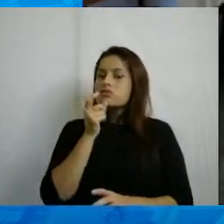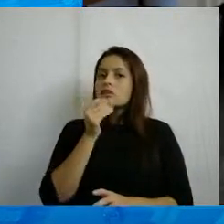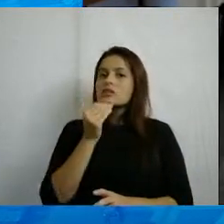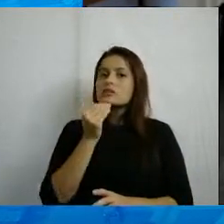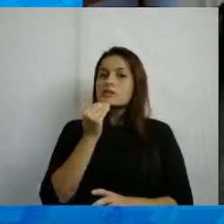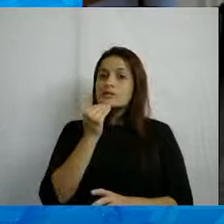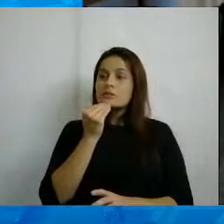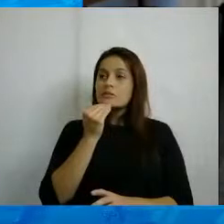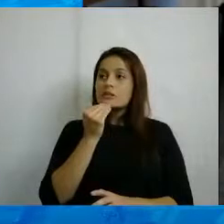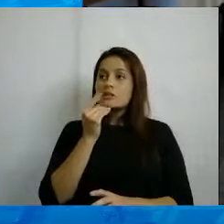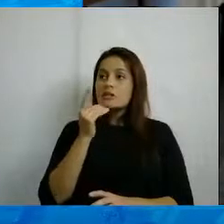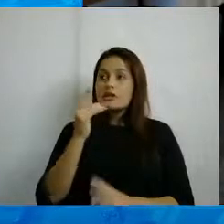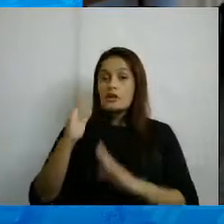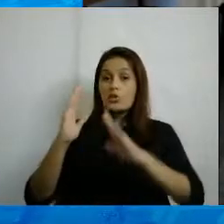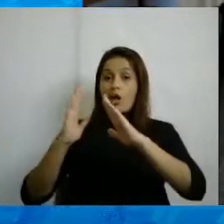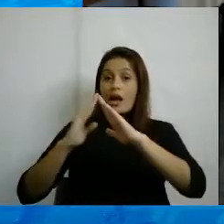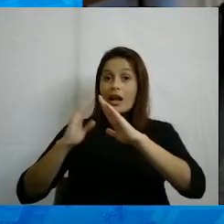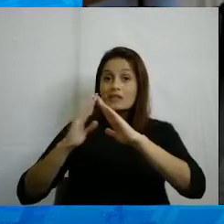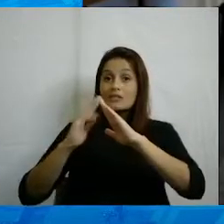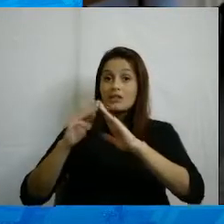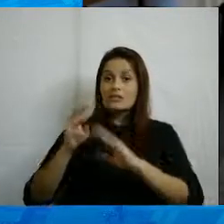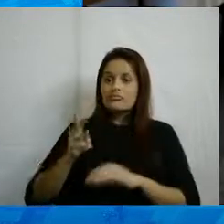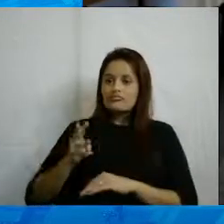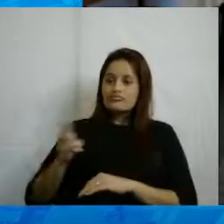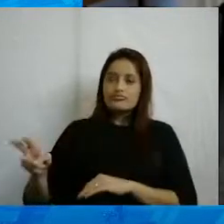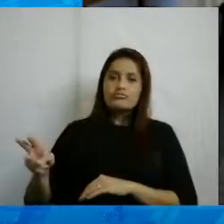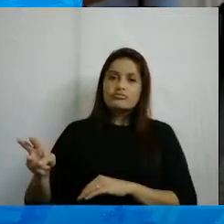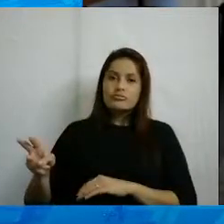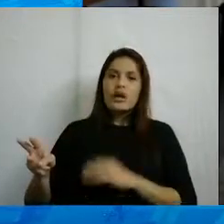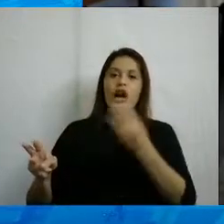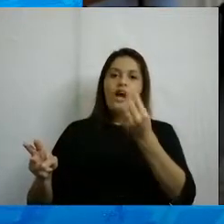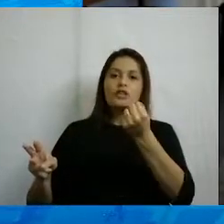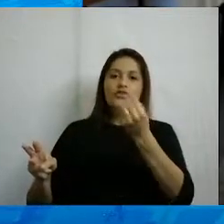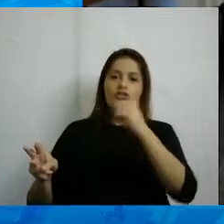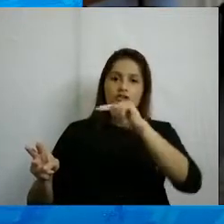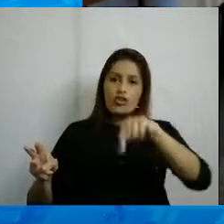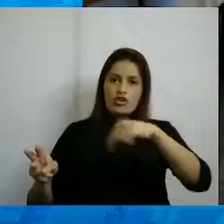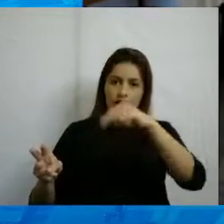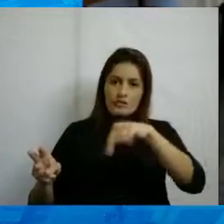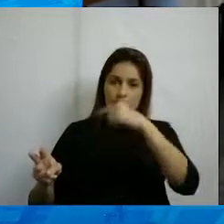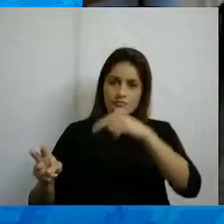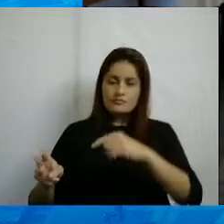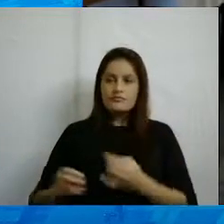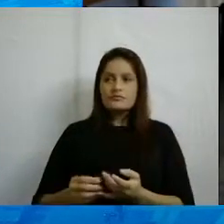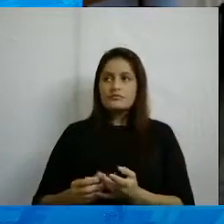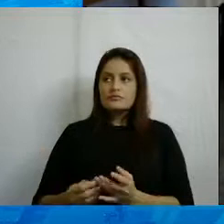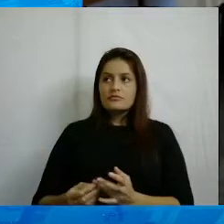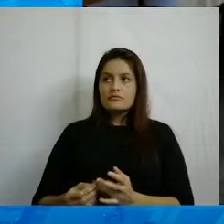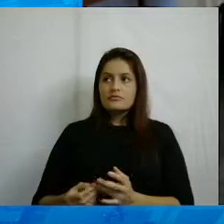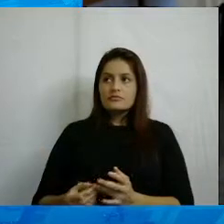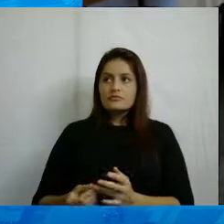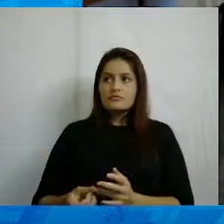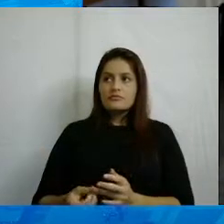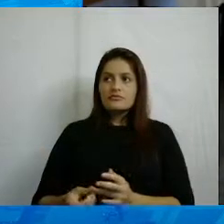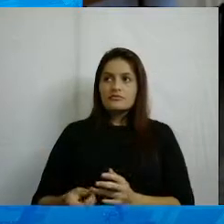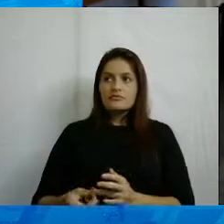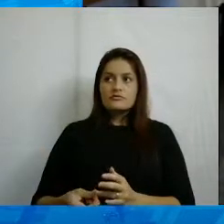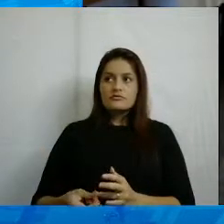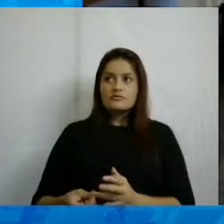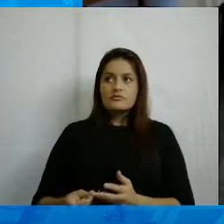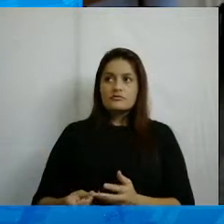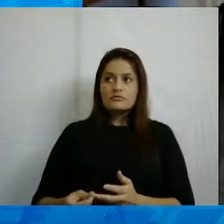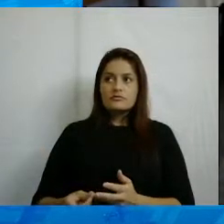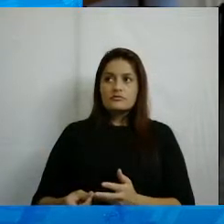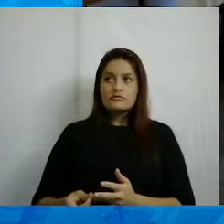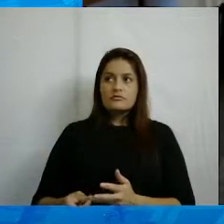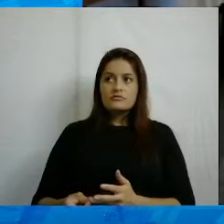ahí se demoraría en 14 horas en tener la carga total. No obstante, se puede cargar menos tiempo con tal de volver al punto